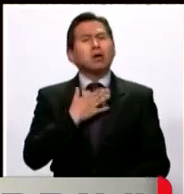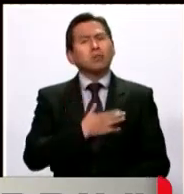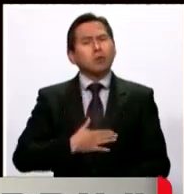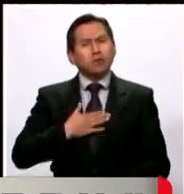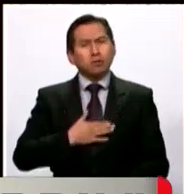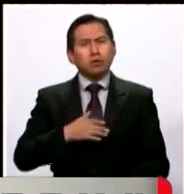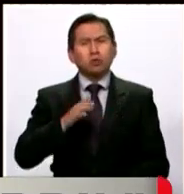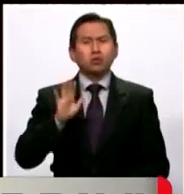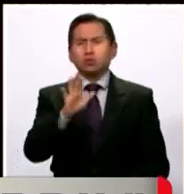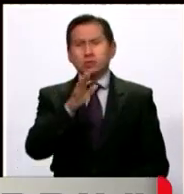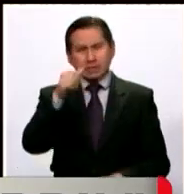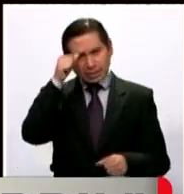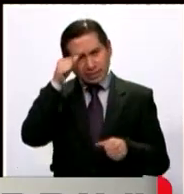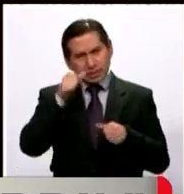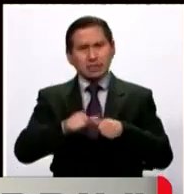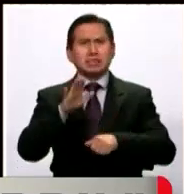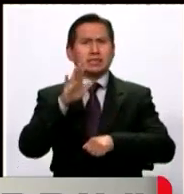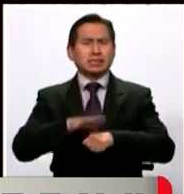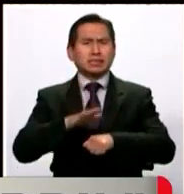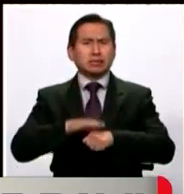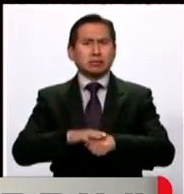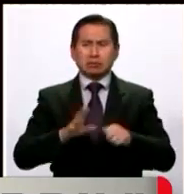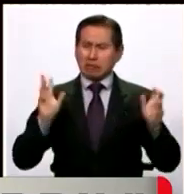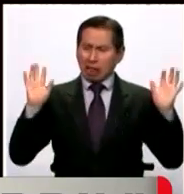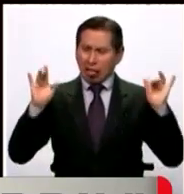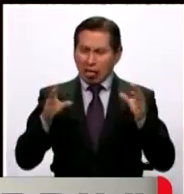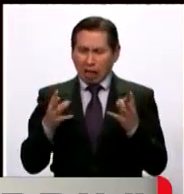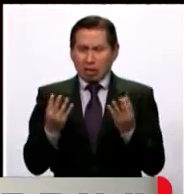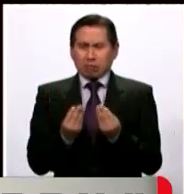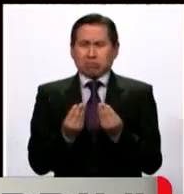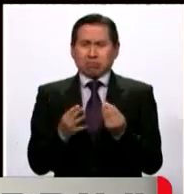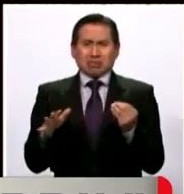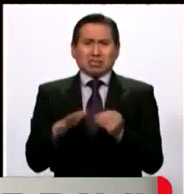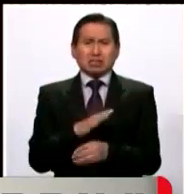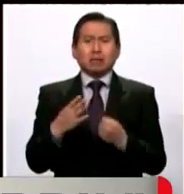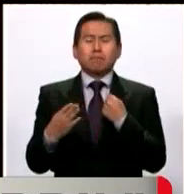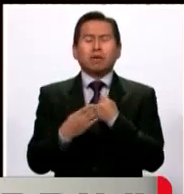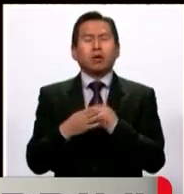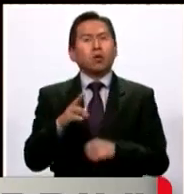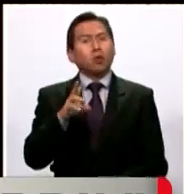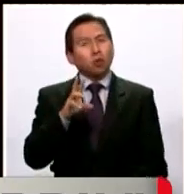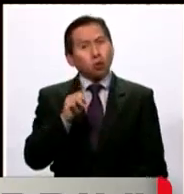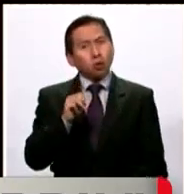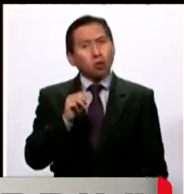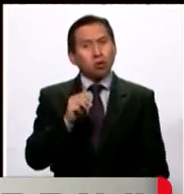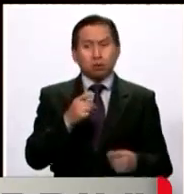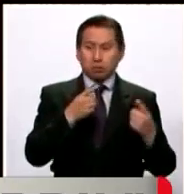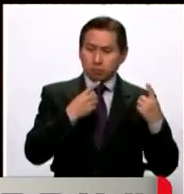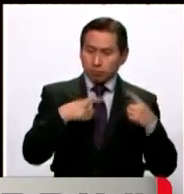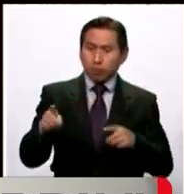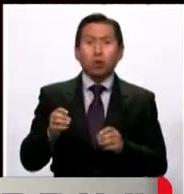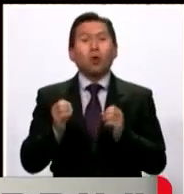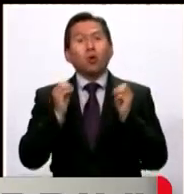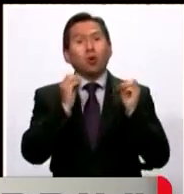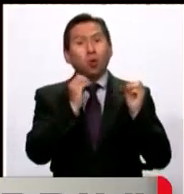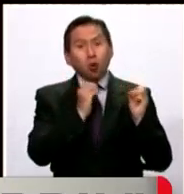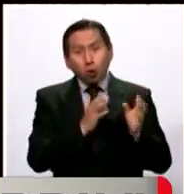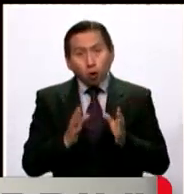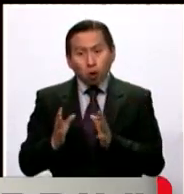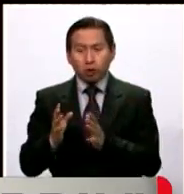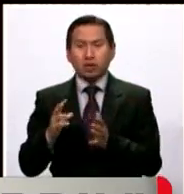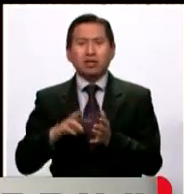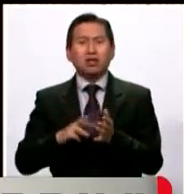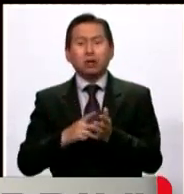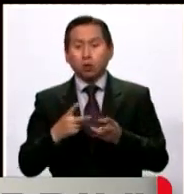12 del mediodía. La lógica del pago se va a realizar de acuerdo a las cédulas de identidad y las salidas que ya se conocen de lunes a